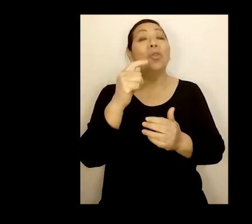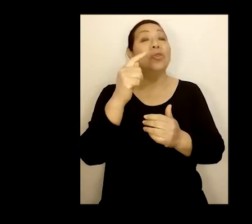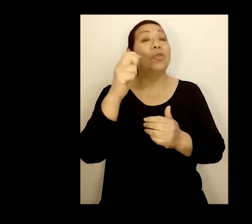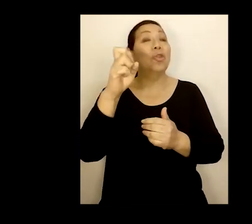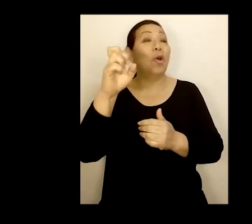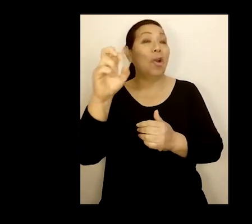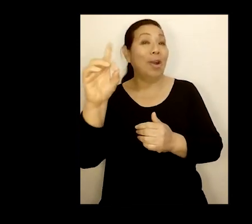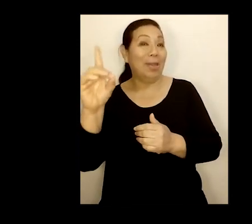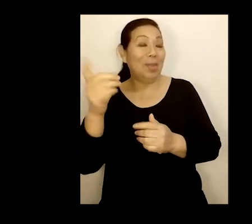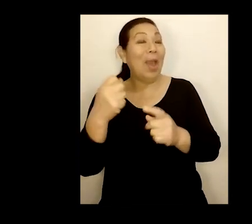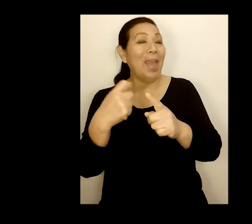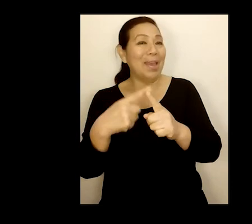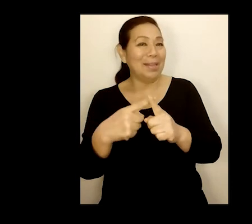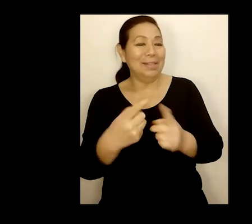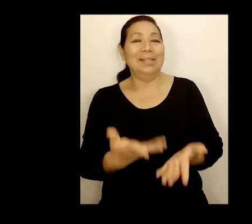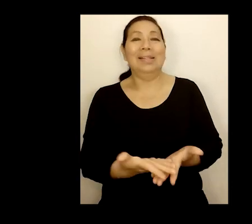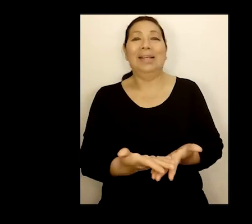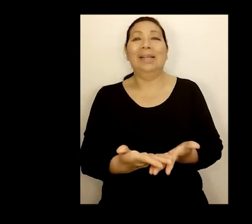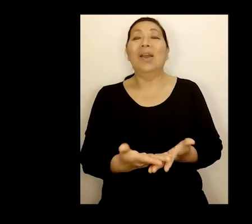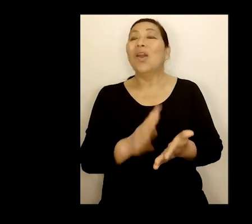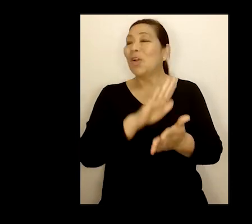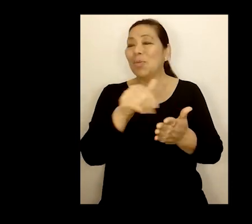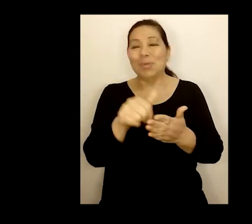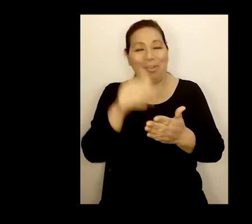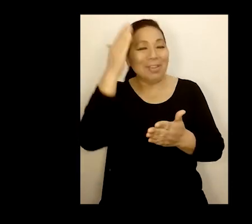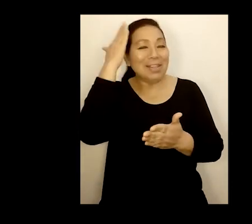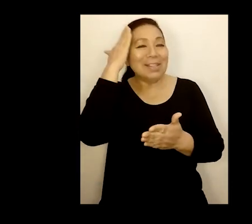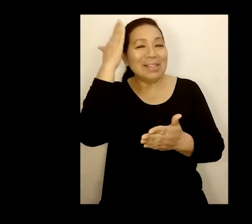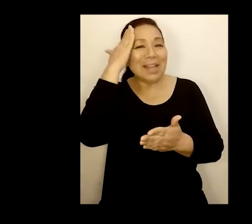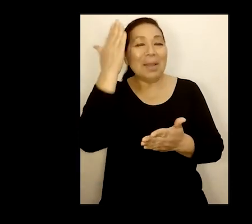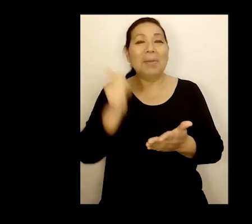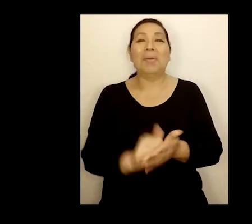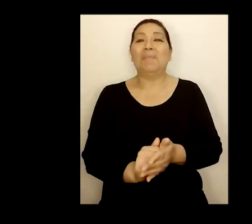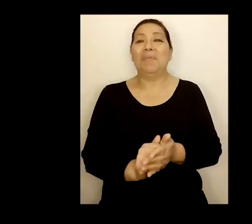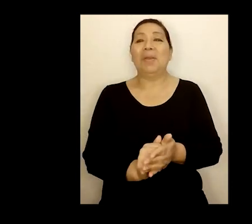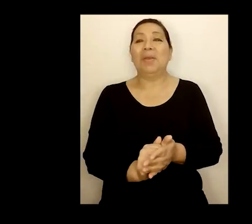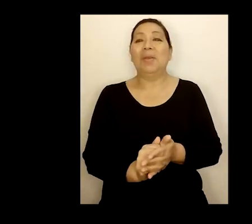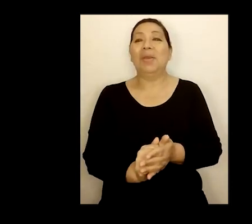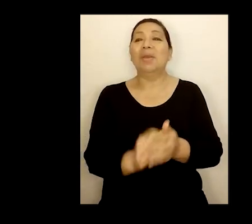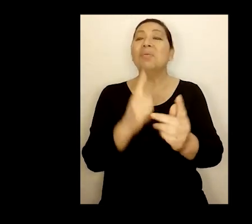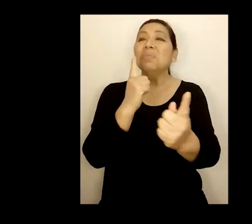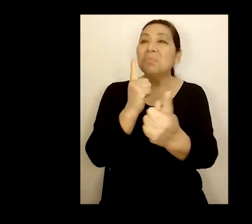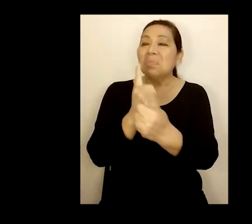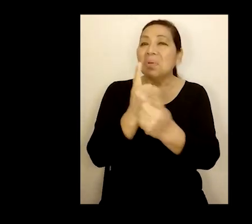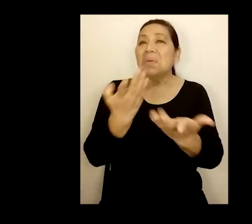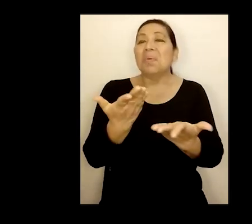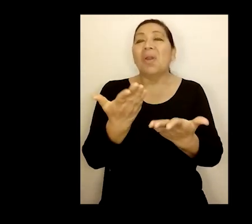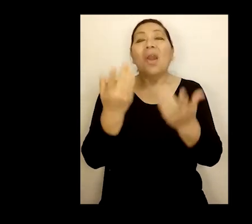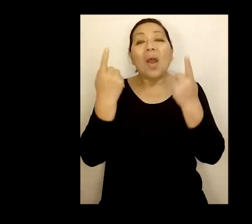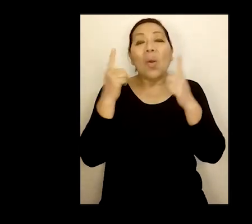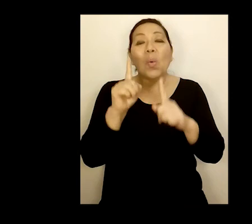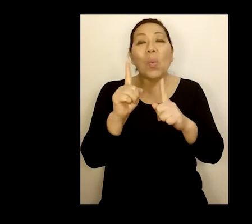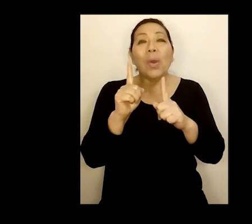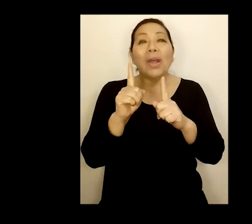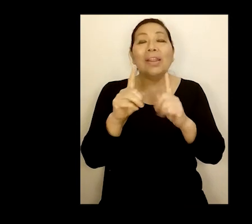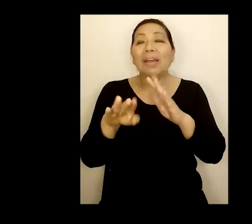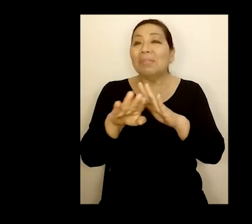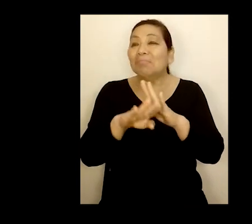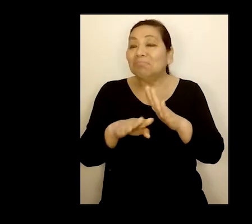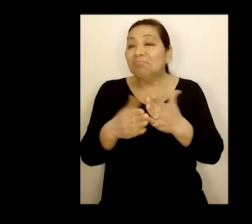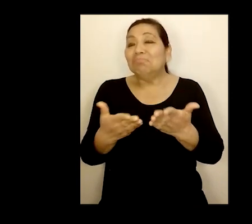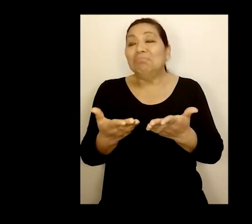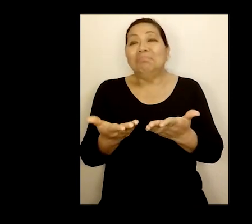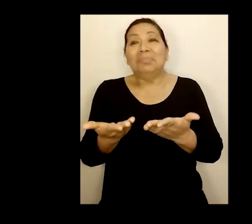Alejandro Toledo, respecto, pues, como todos sabemos, a el contubernio y el acuerdo debajo de la mesa que se